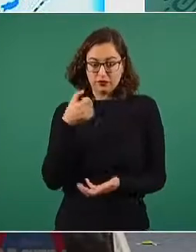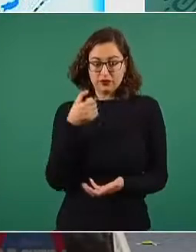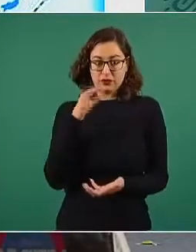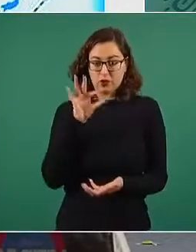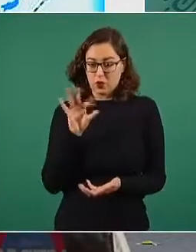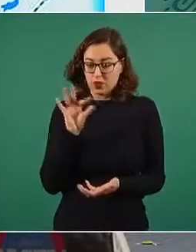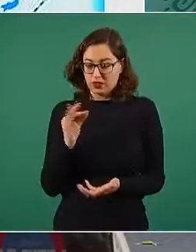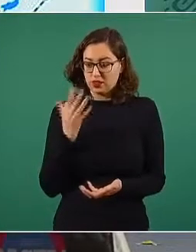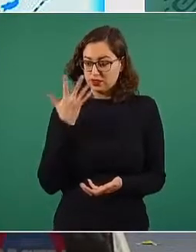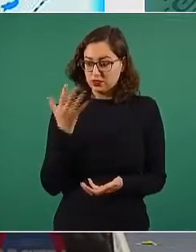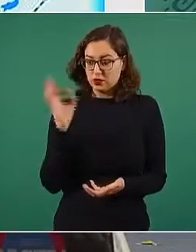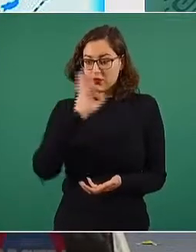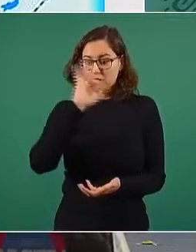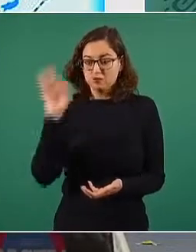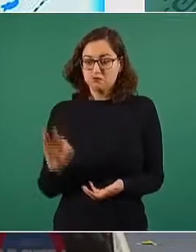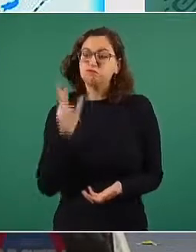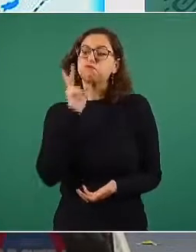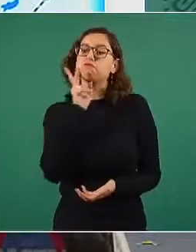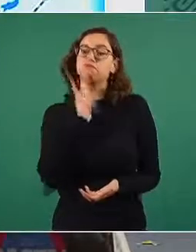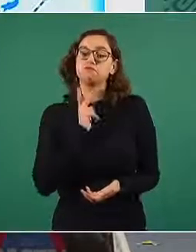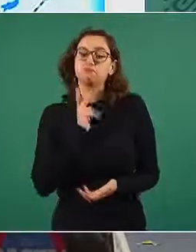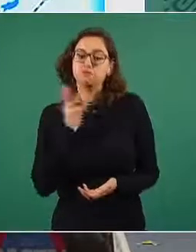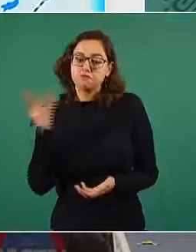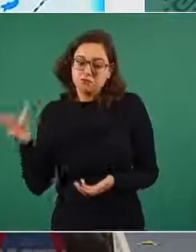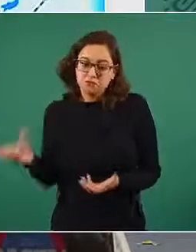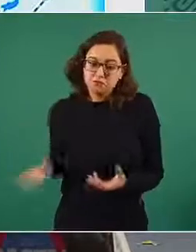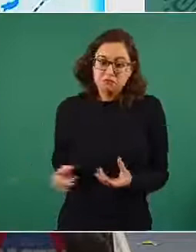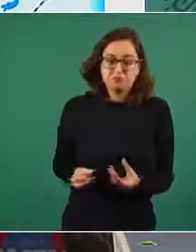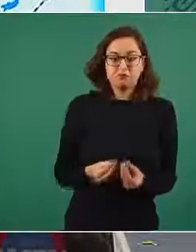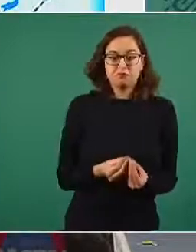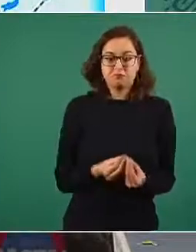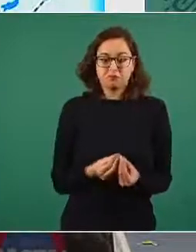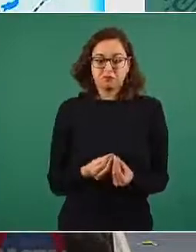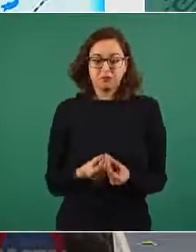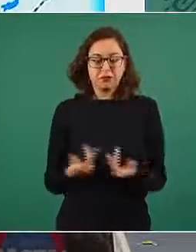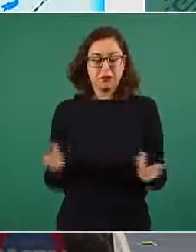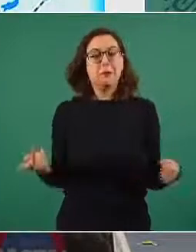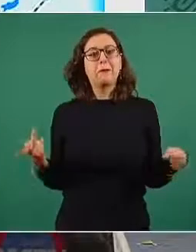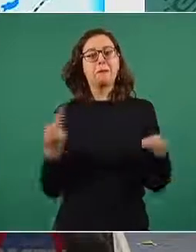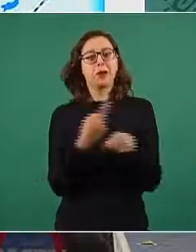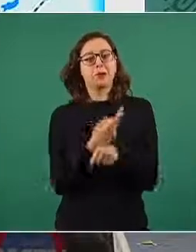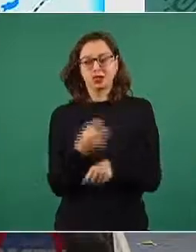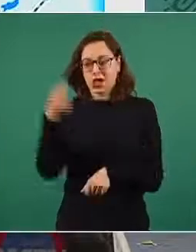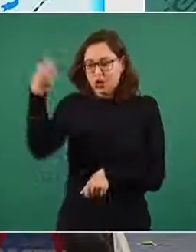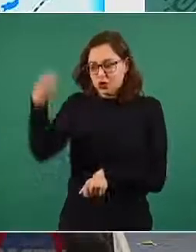ingresos petroleros. Entonces, le ha dado mucho al sureste, al resto del